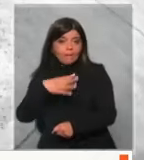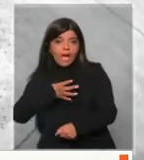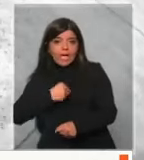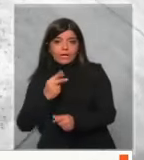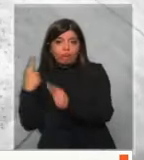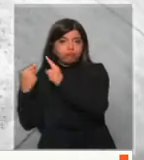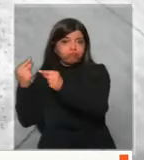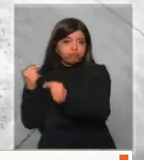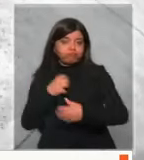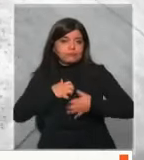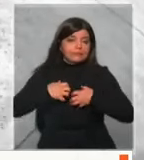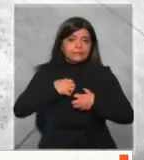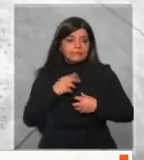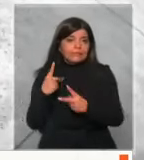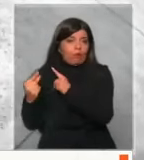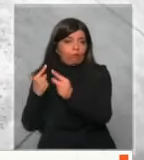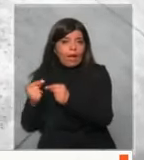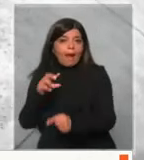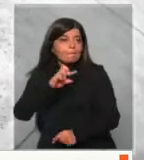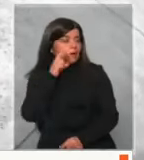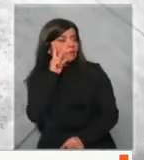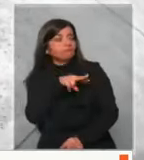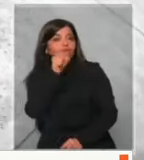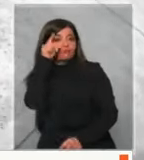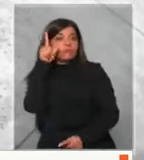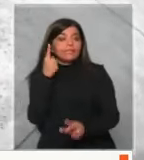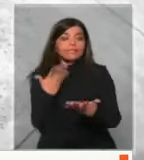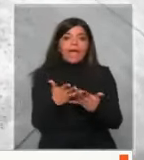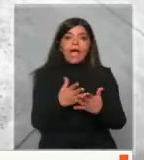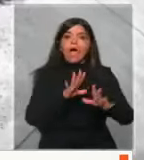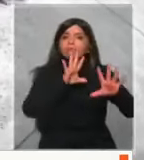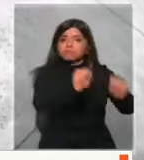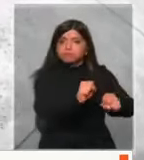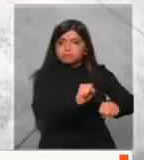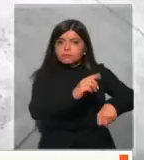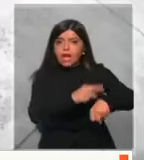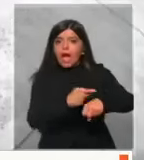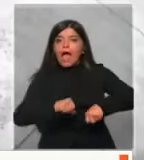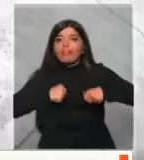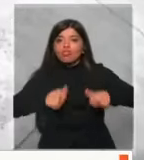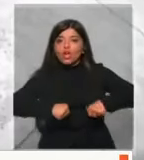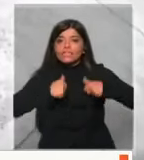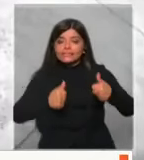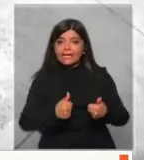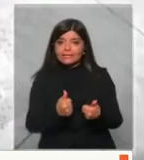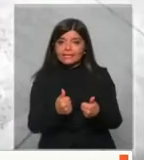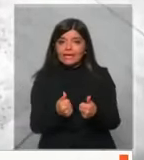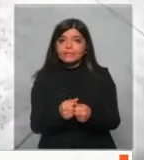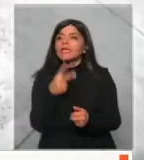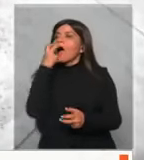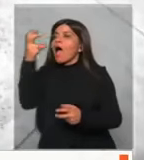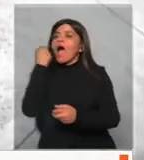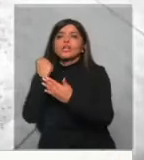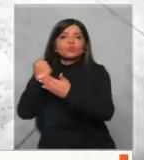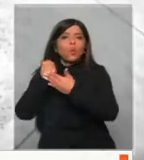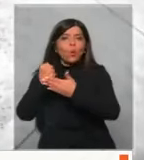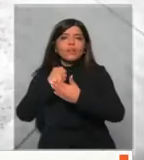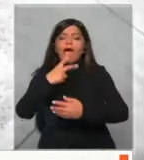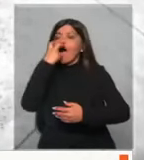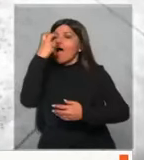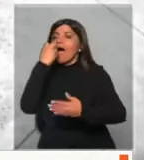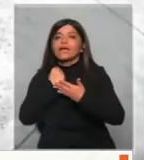escapan desesperadamente. El padre se da cuenta y trata de retener a uno de los adolescentes. ¡Ayuda!